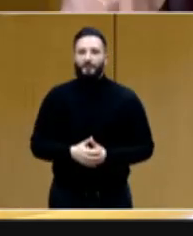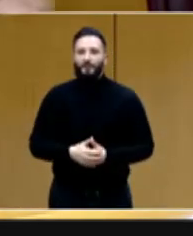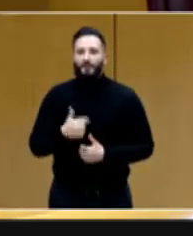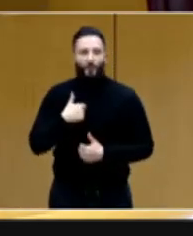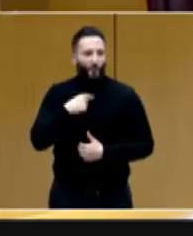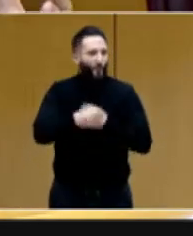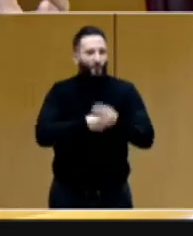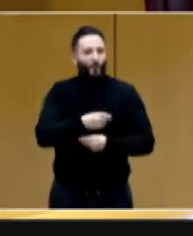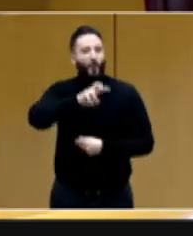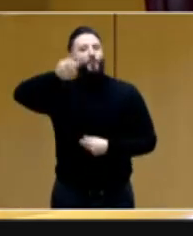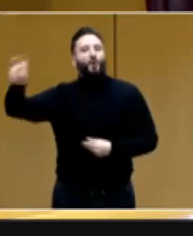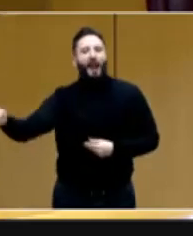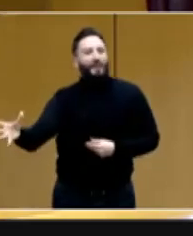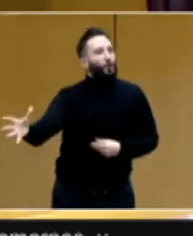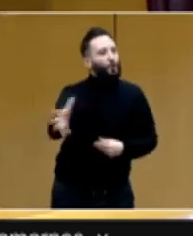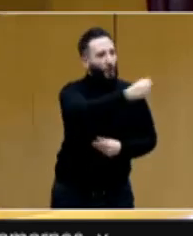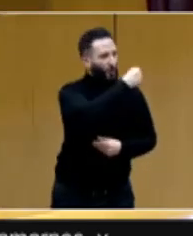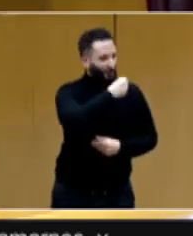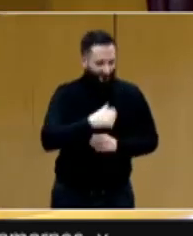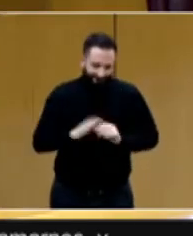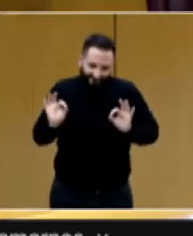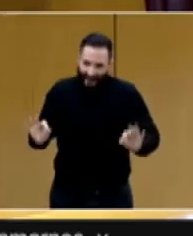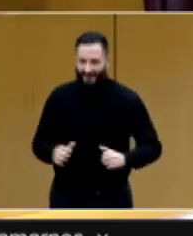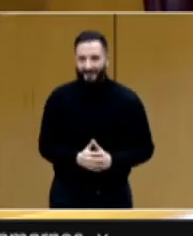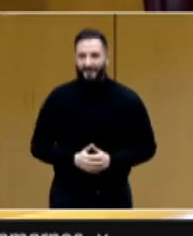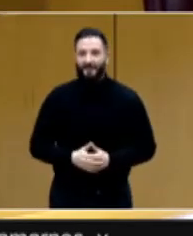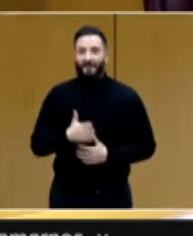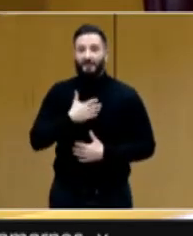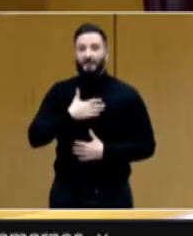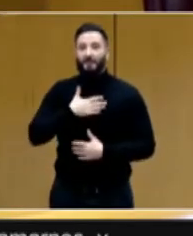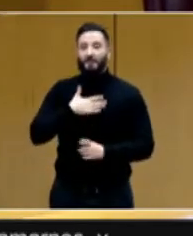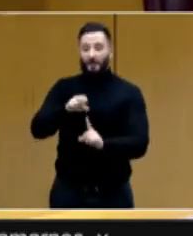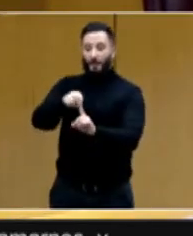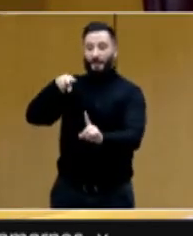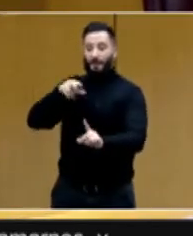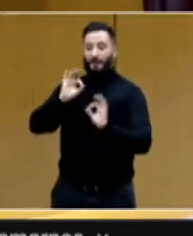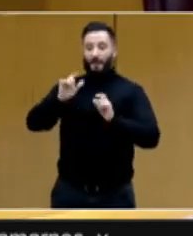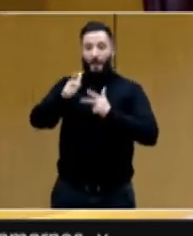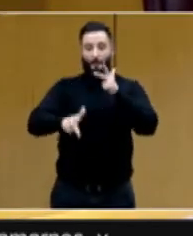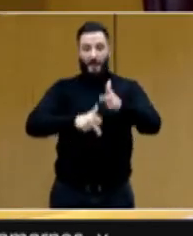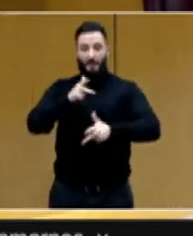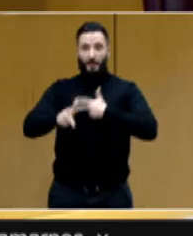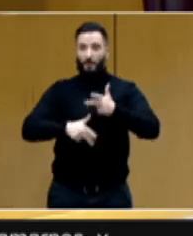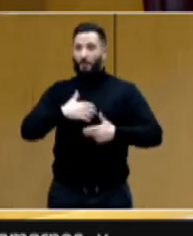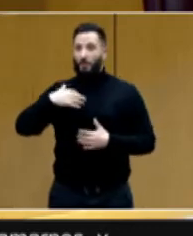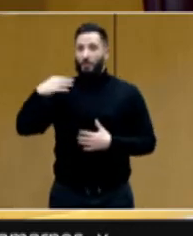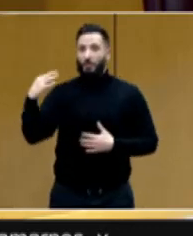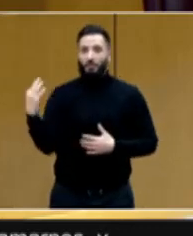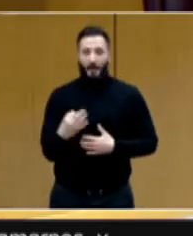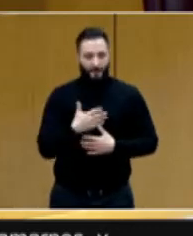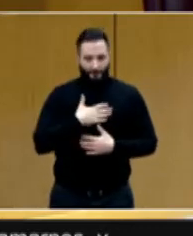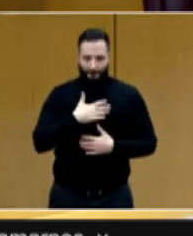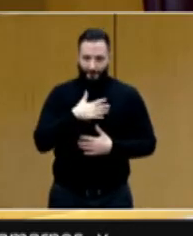aquí y desde luego mi perspectiva es el país Vasco tiene que ser forzosamente diferente de las anteriores